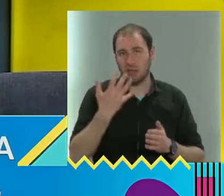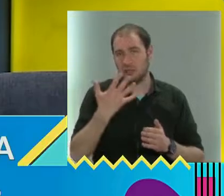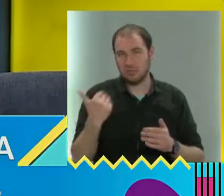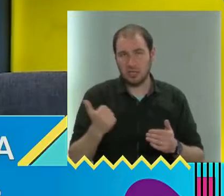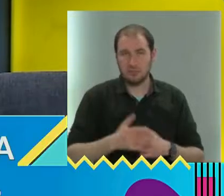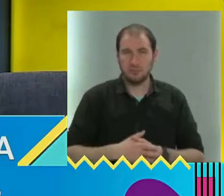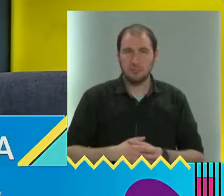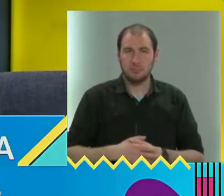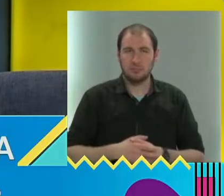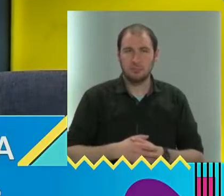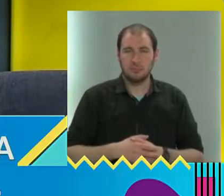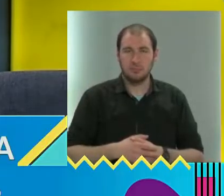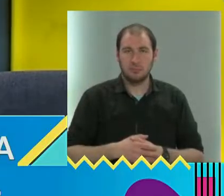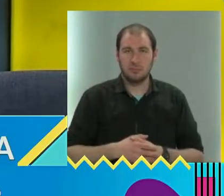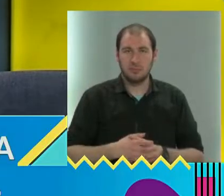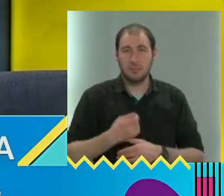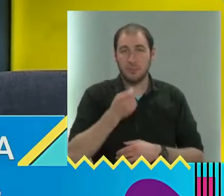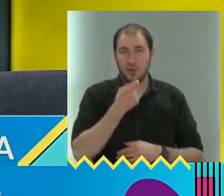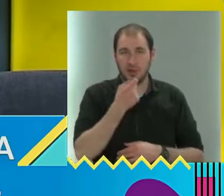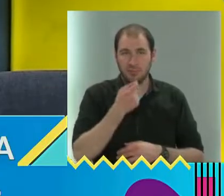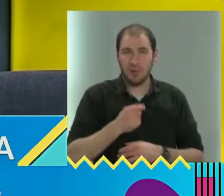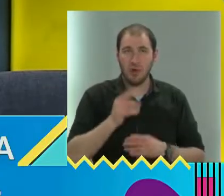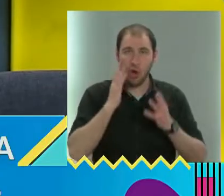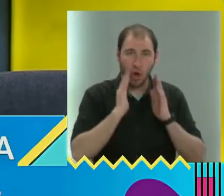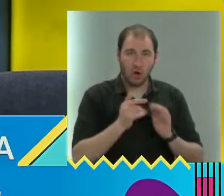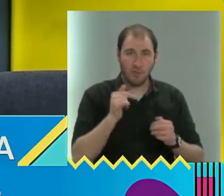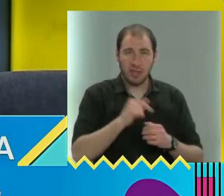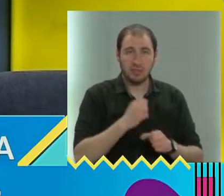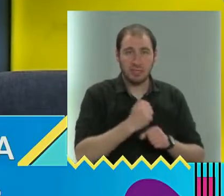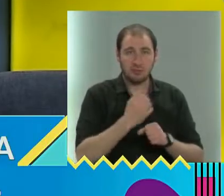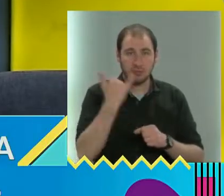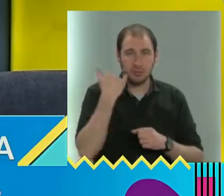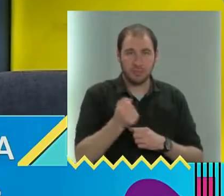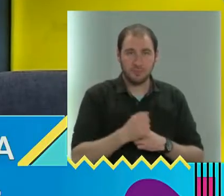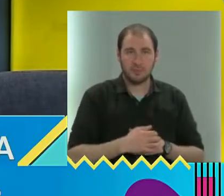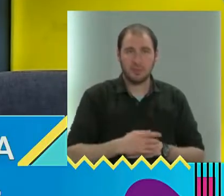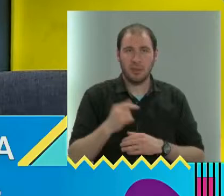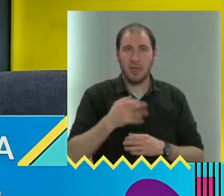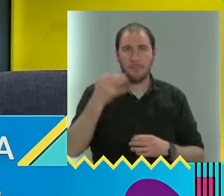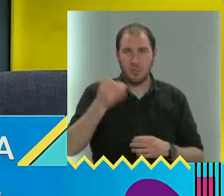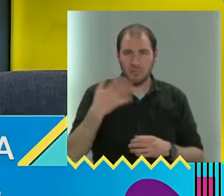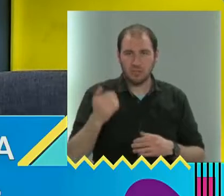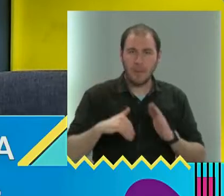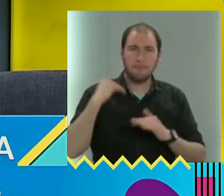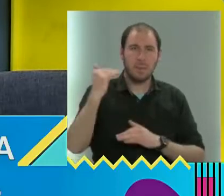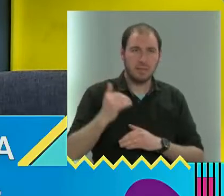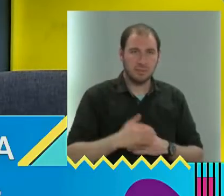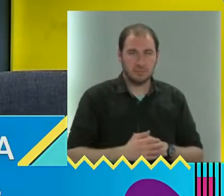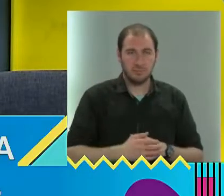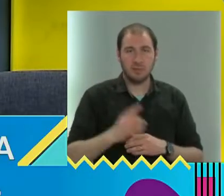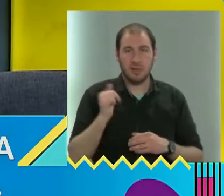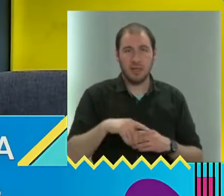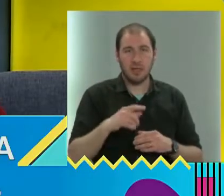sí. Y que en el caso de que el joven esté ya trabajando, lo va a profesionalizar y a partir